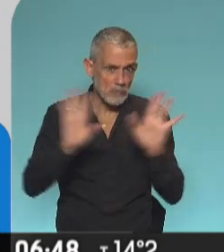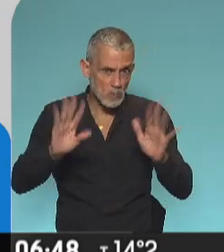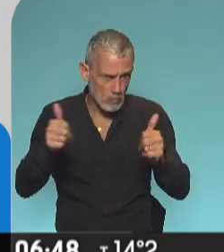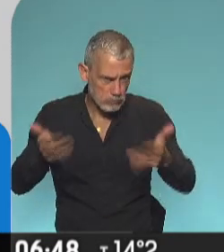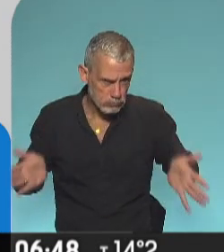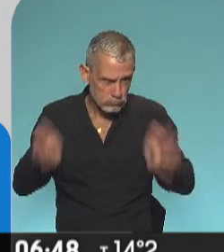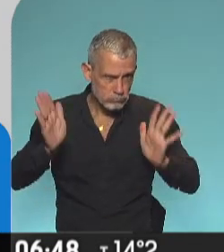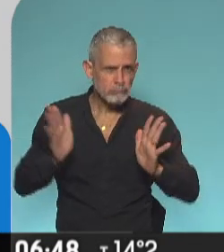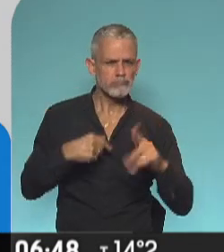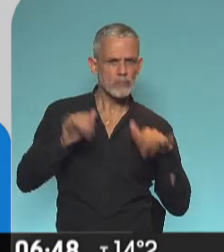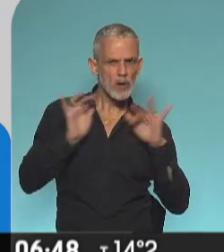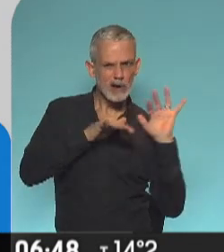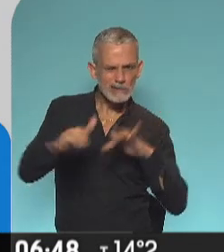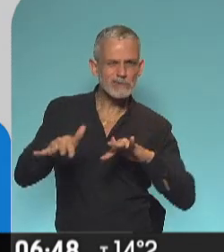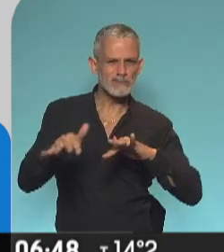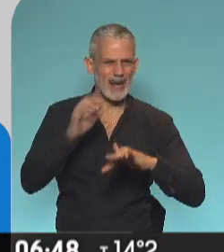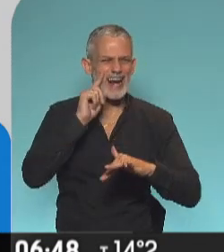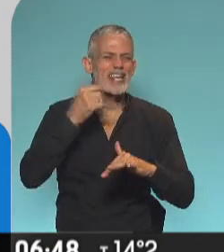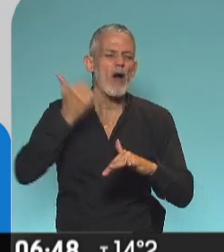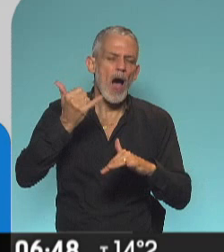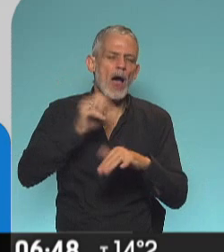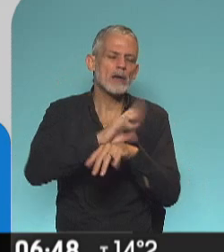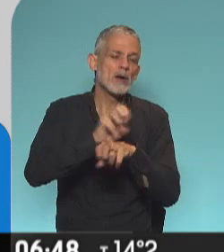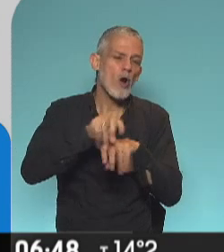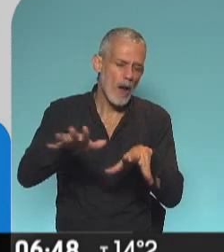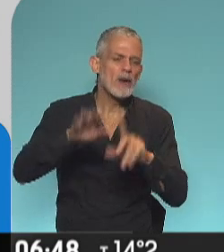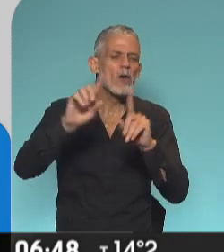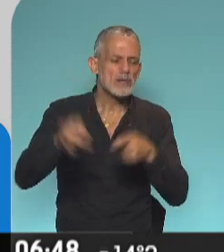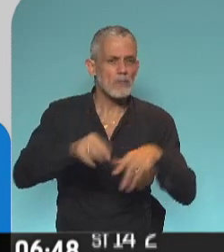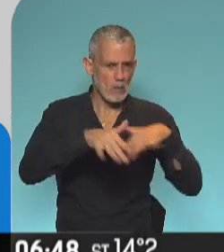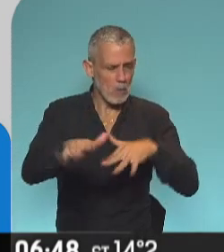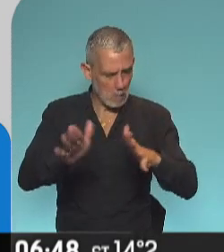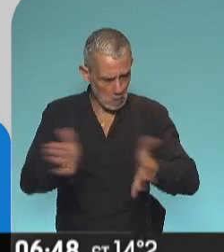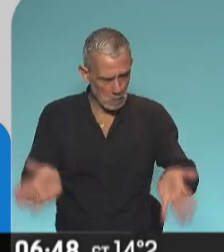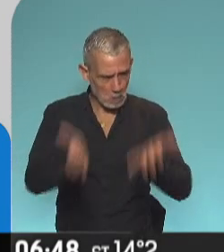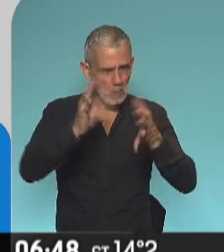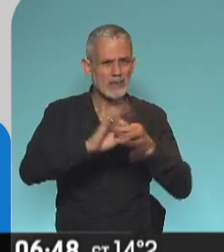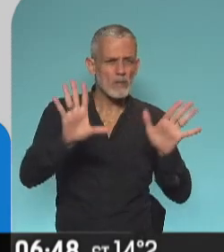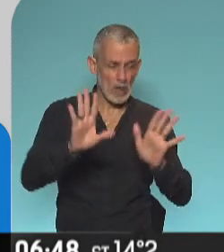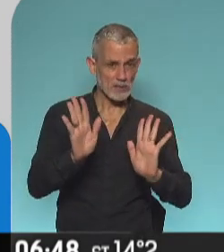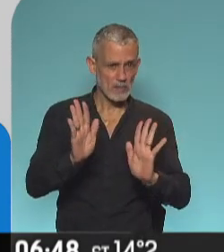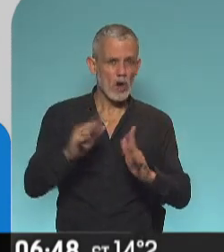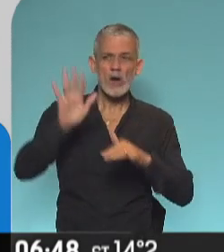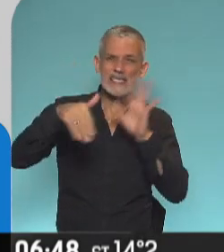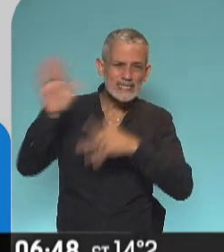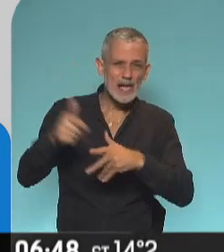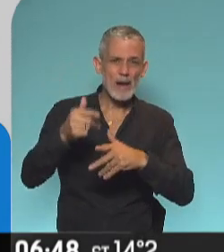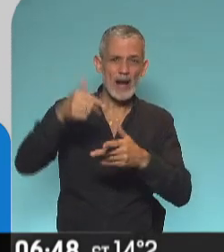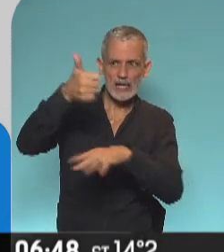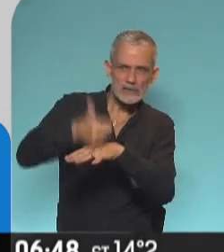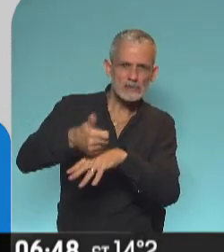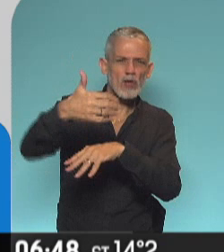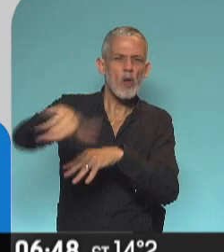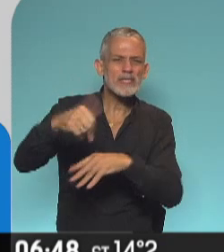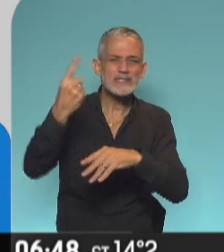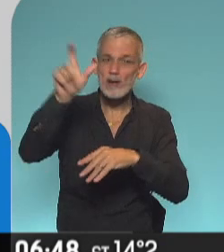democracia. Movilizarse, aún con el riesgo que implica en una pandemia, también. Para promover una convocatoria a una protesta en el domicilio de una